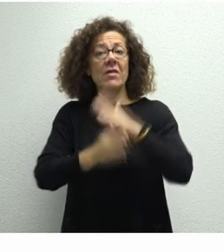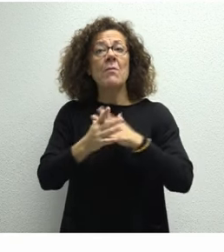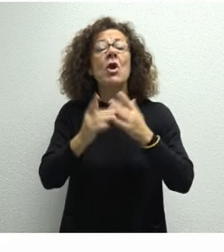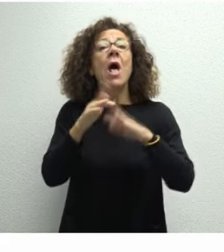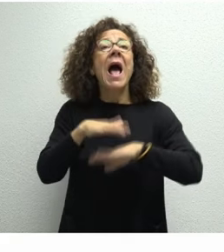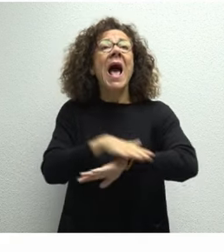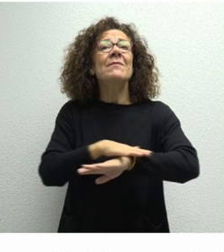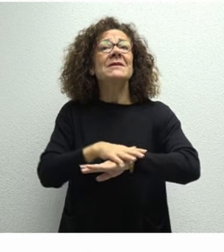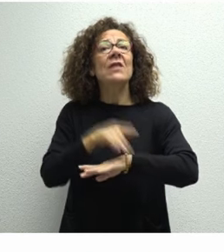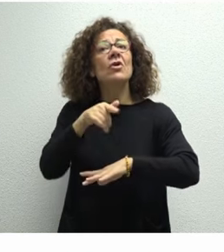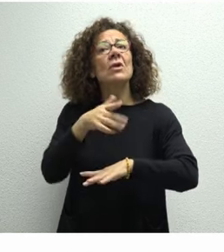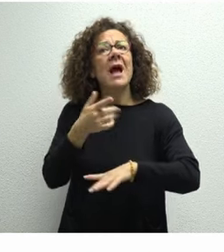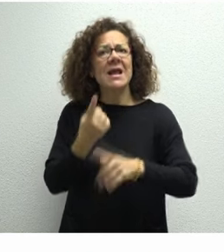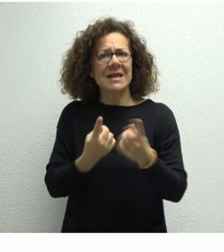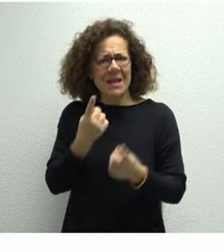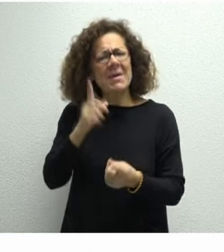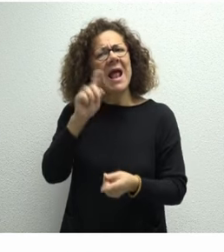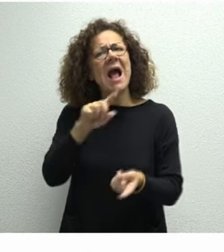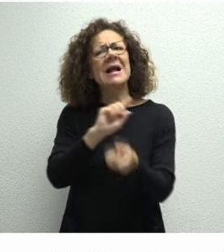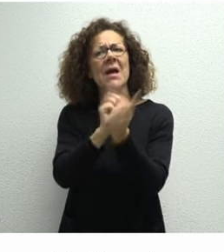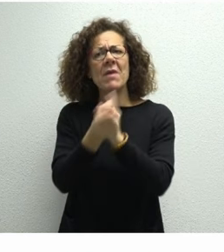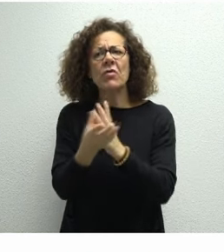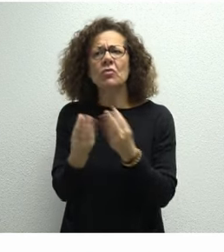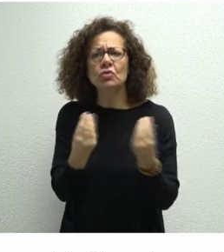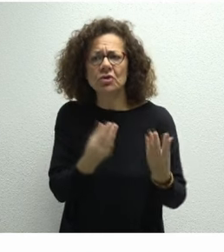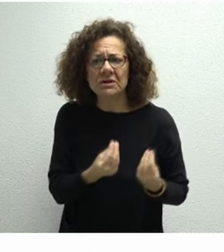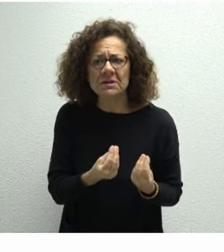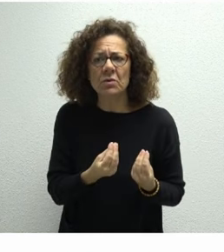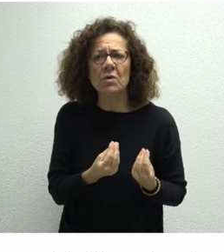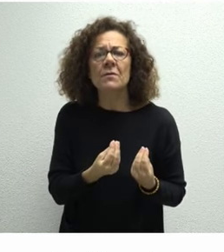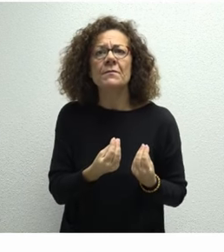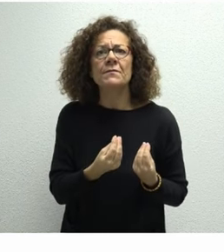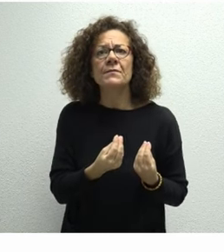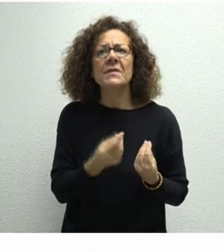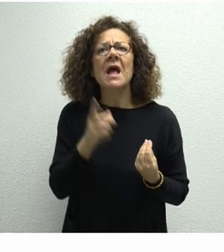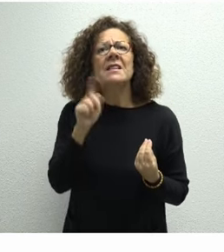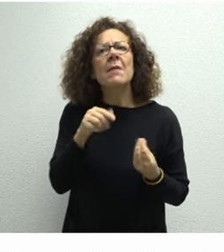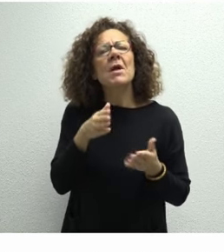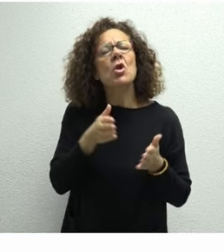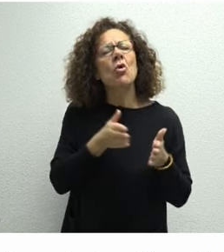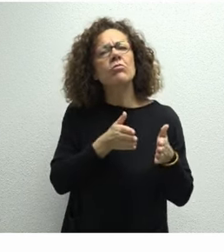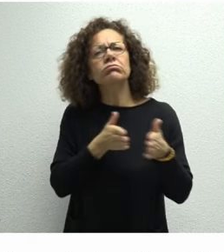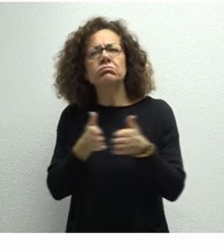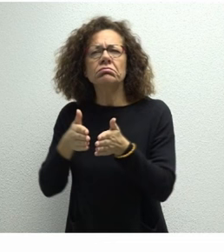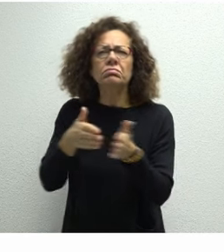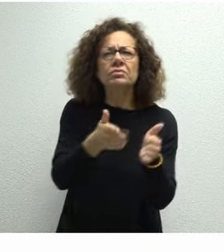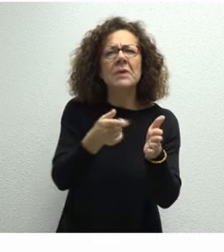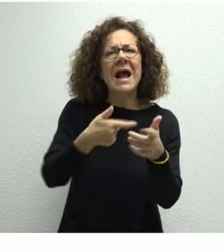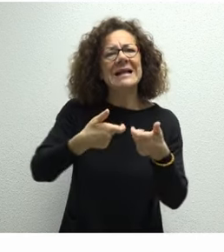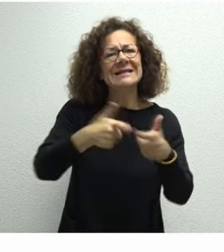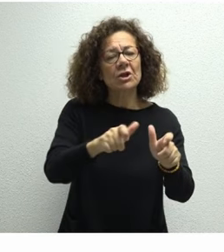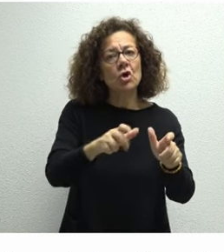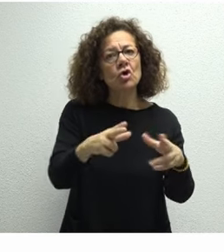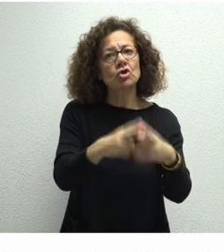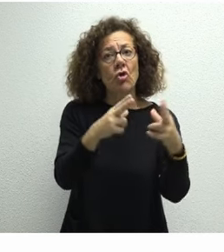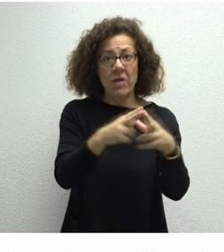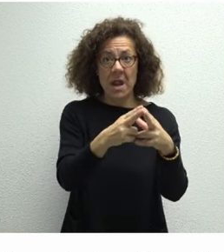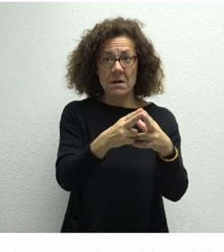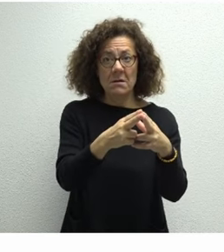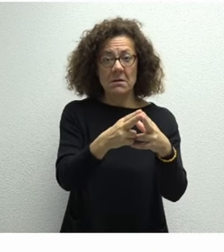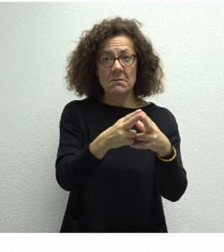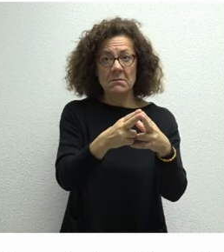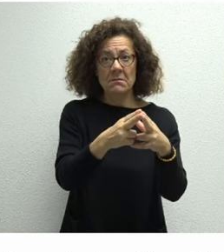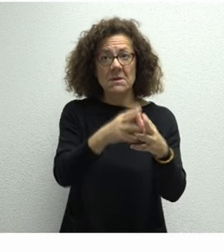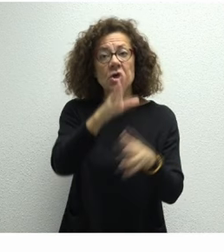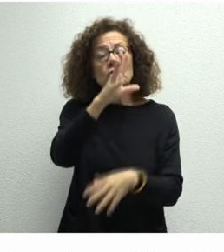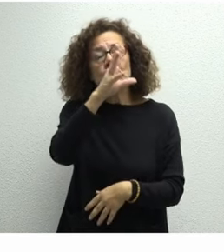las administraciones y ha cambiado muchísimo No pues también lo redirigen hacia el sector social olvidando que